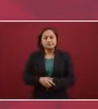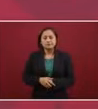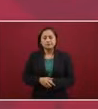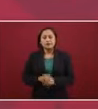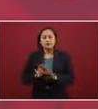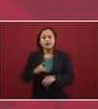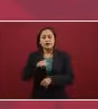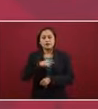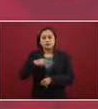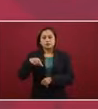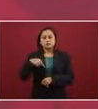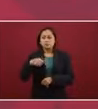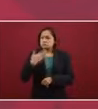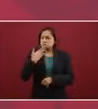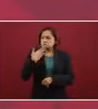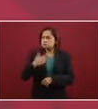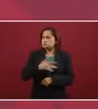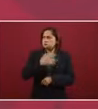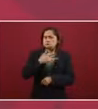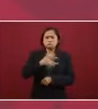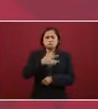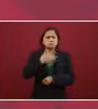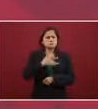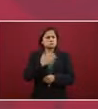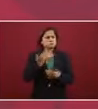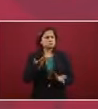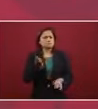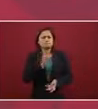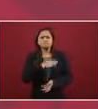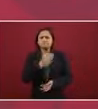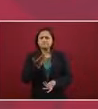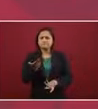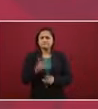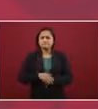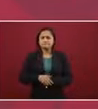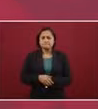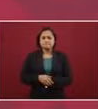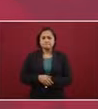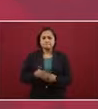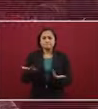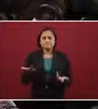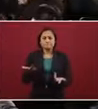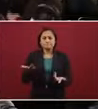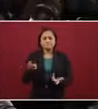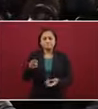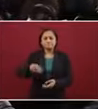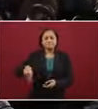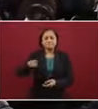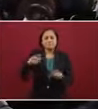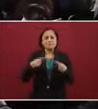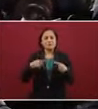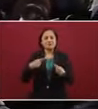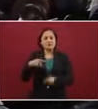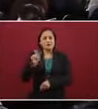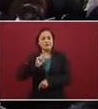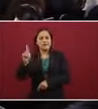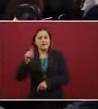estamos bien y de buenas. No les gusta a los tecnócratas que